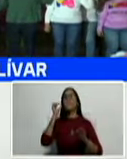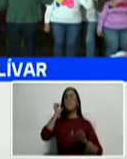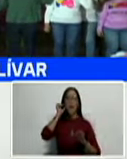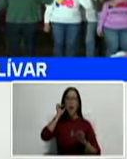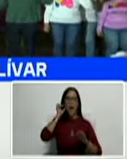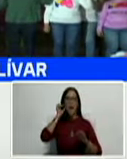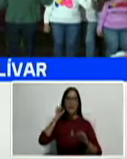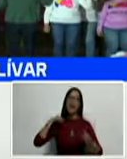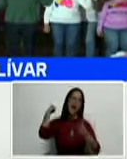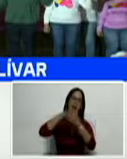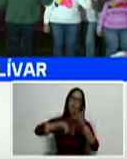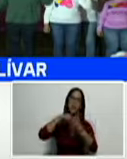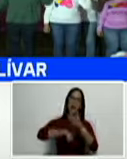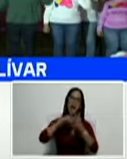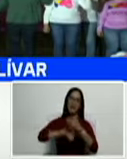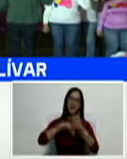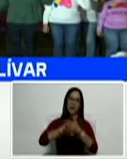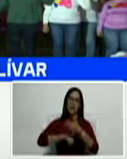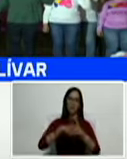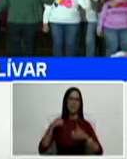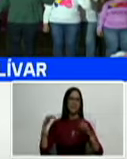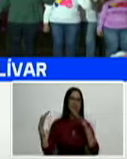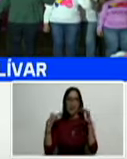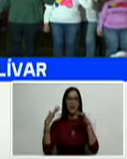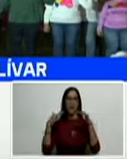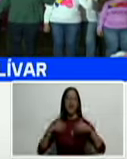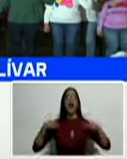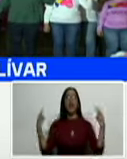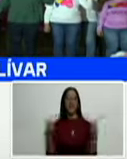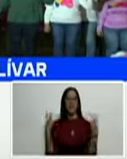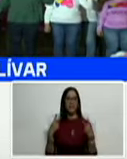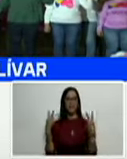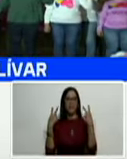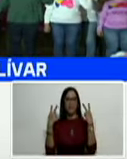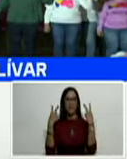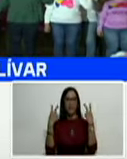¡Mujeres, al combate, a la batalla, a la victoria!